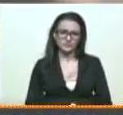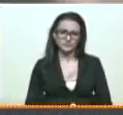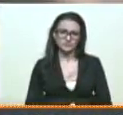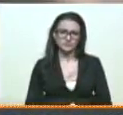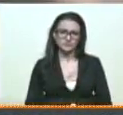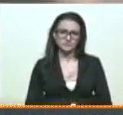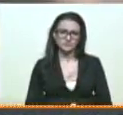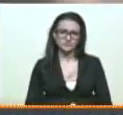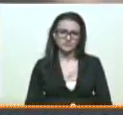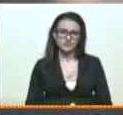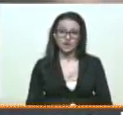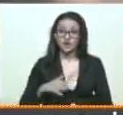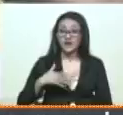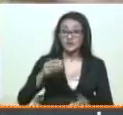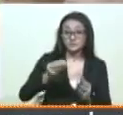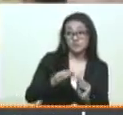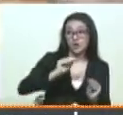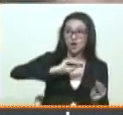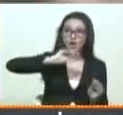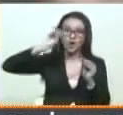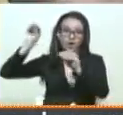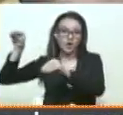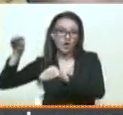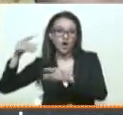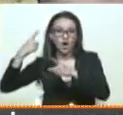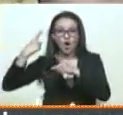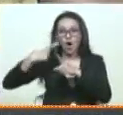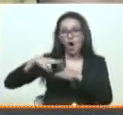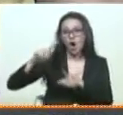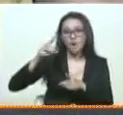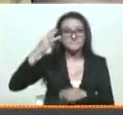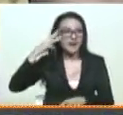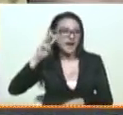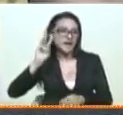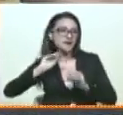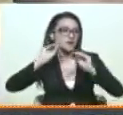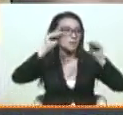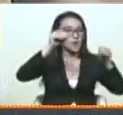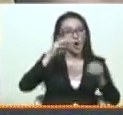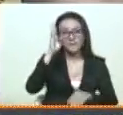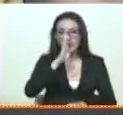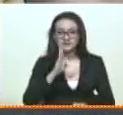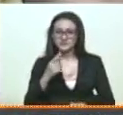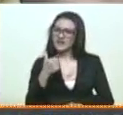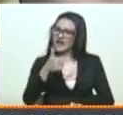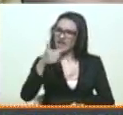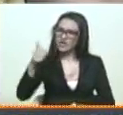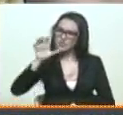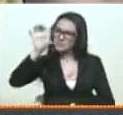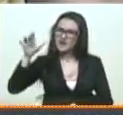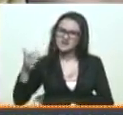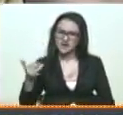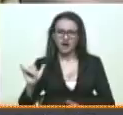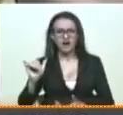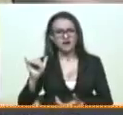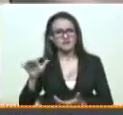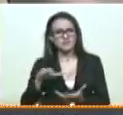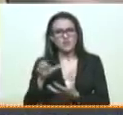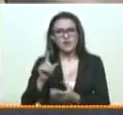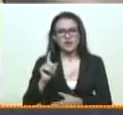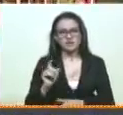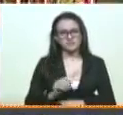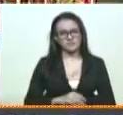No pretendemos trasladar las realidades de Venezuela a El Salvador o a México o a Brasil, cada uno en su tiempo, o al Caribe,